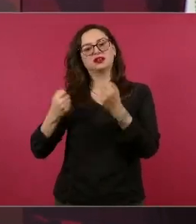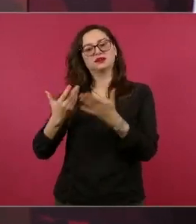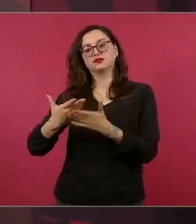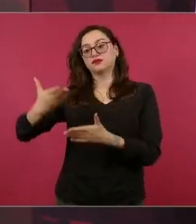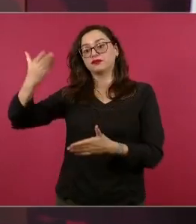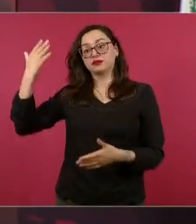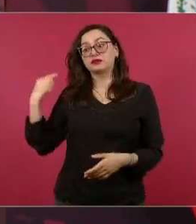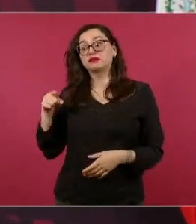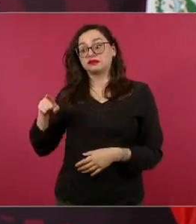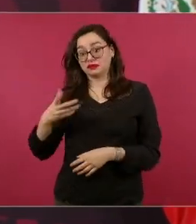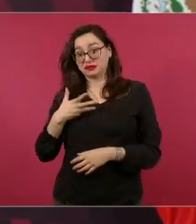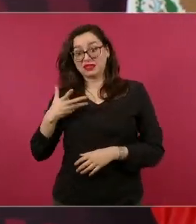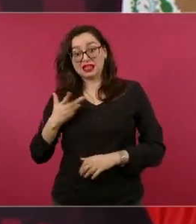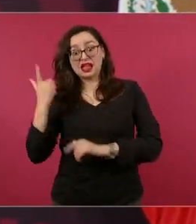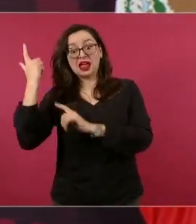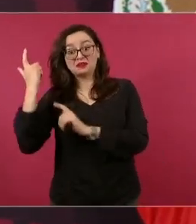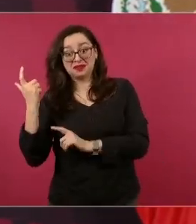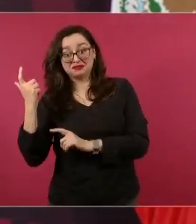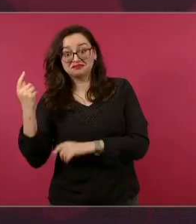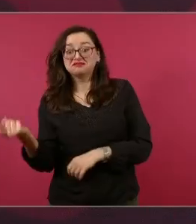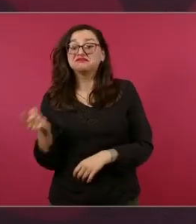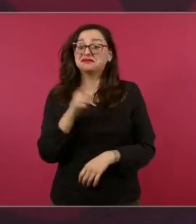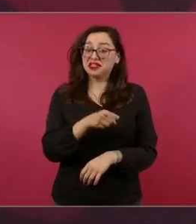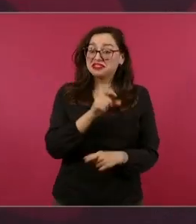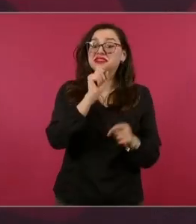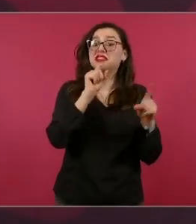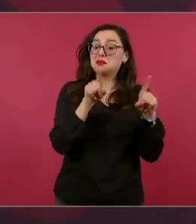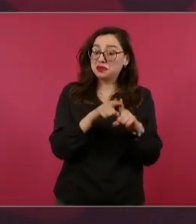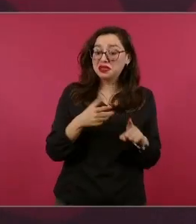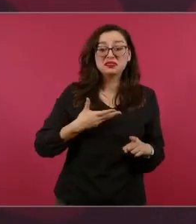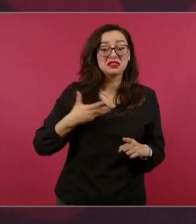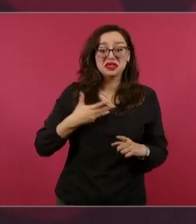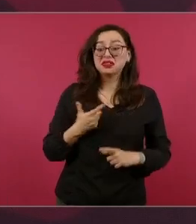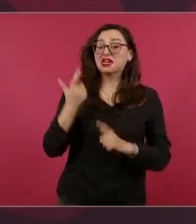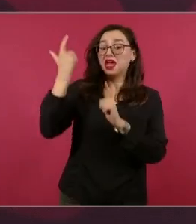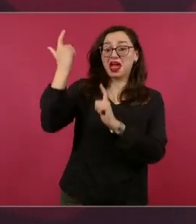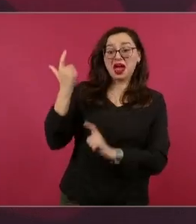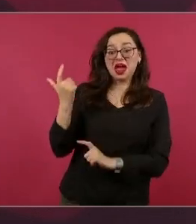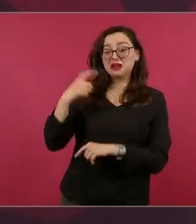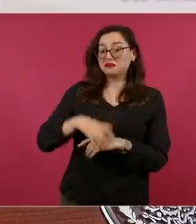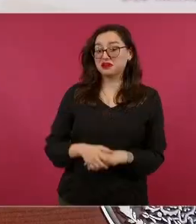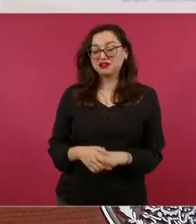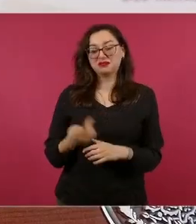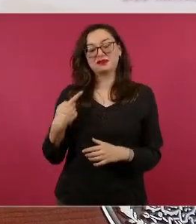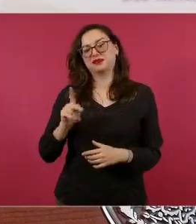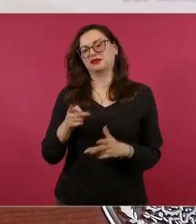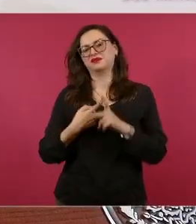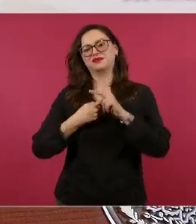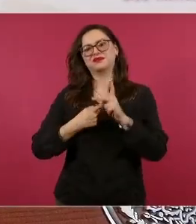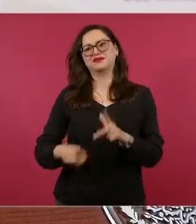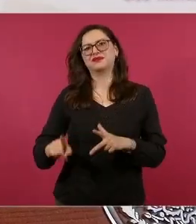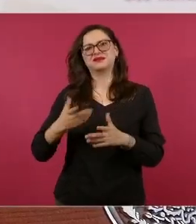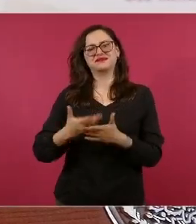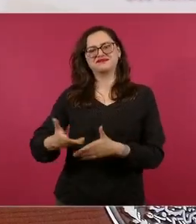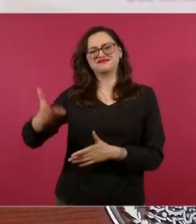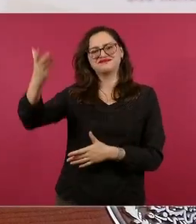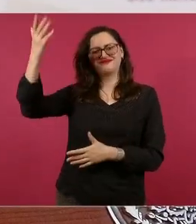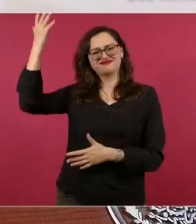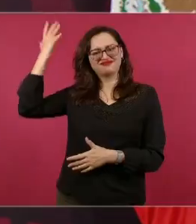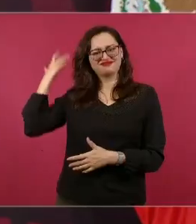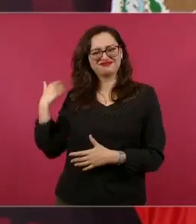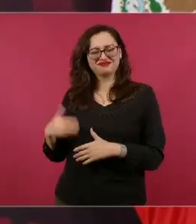de los dos bandos. Pero ya tiene tiempo y esto pasó por el movimiento cuando el